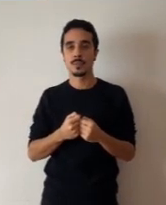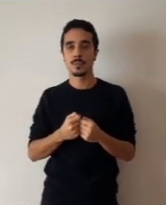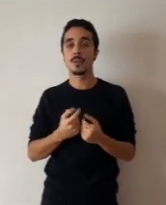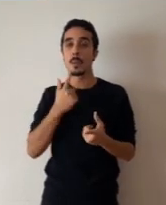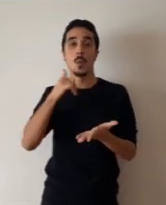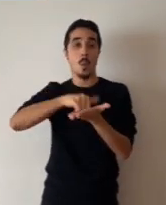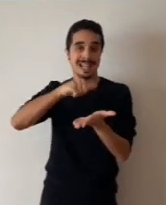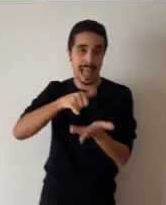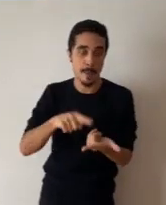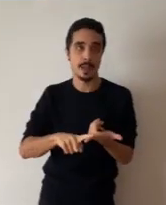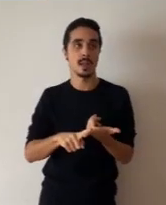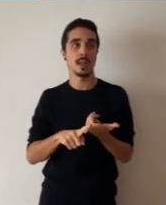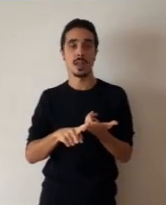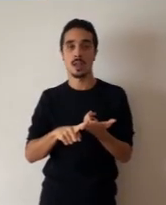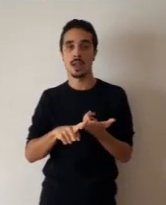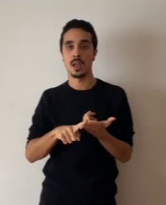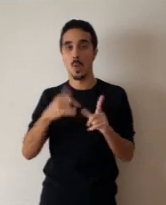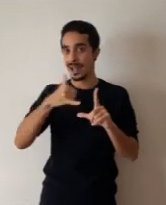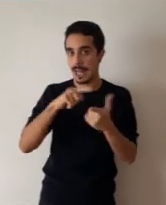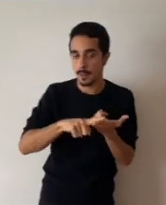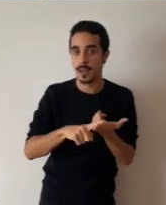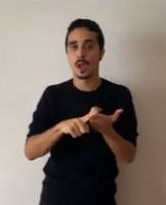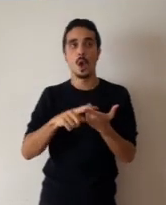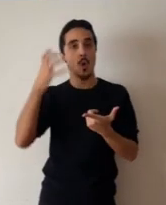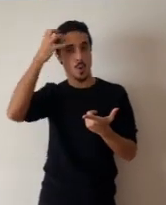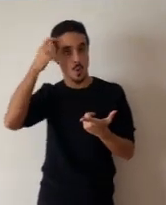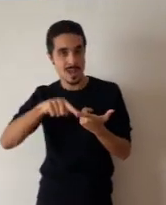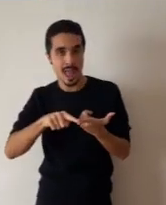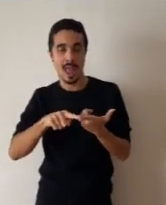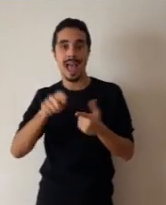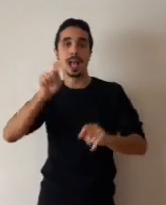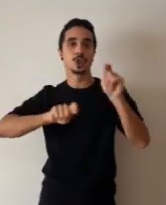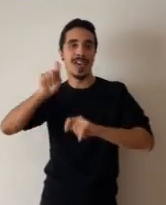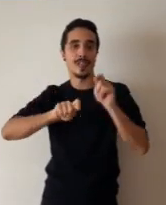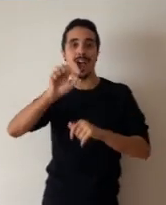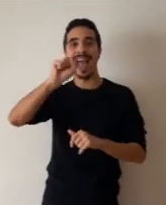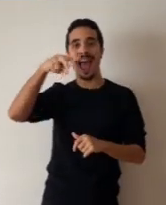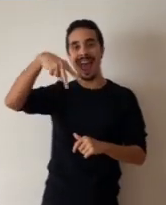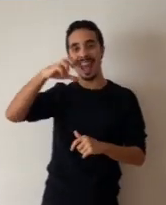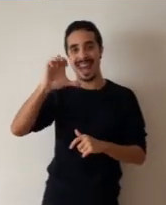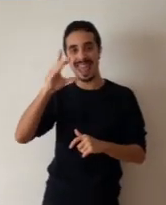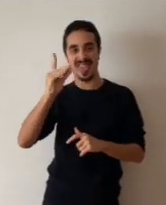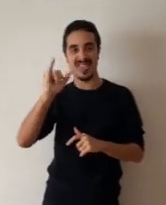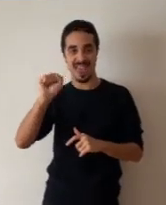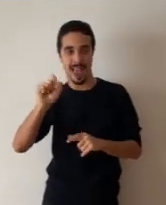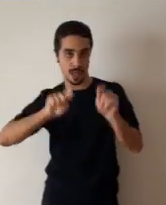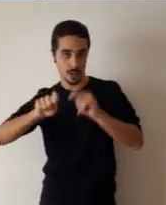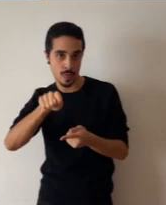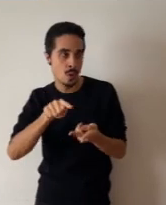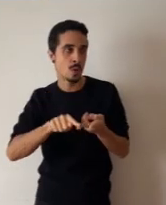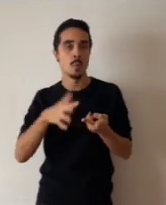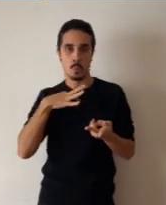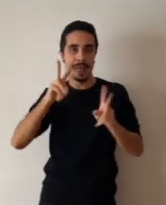pues en WhatsApp, como este del grupo grande este que hay en Coruña, asociaciones como Anedia, eso